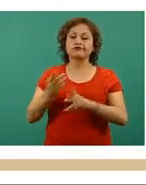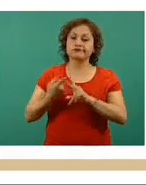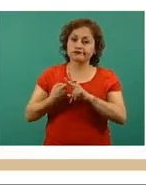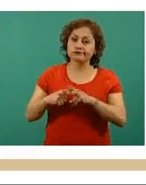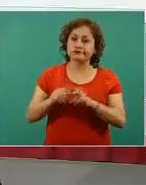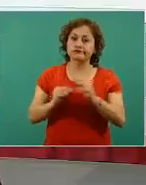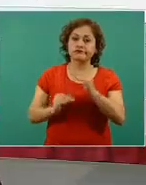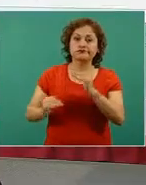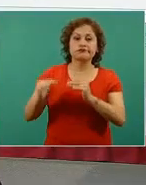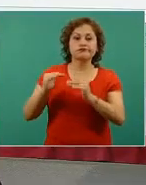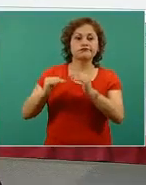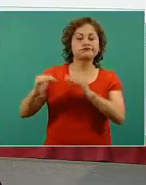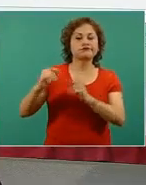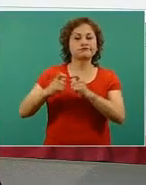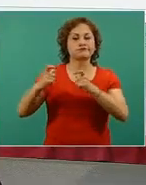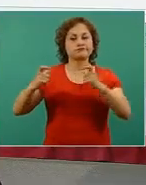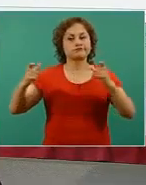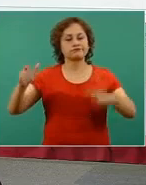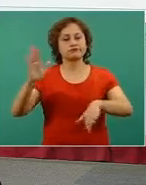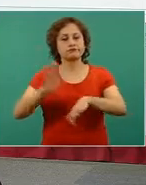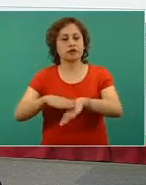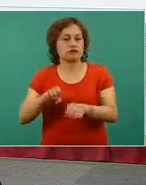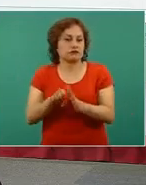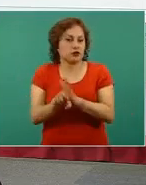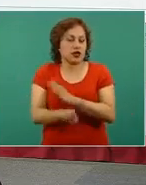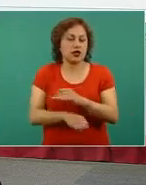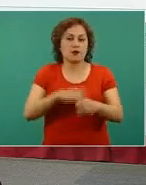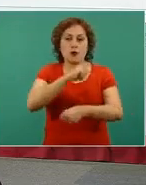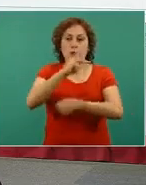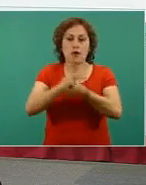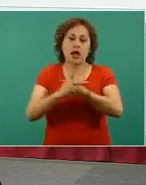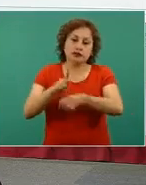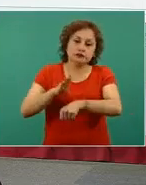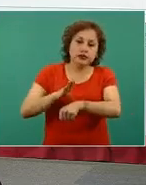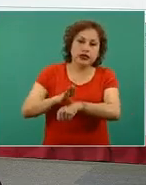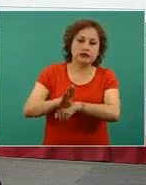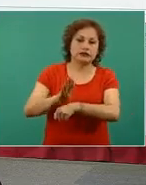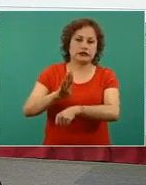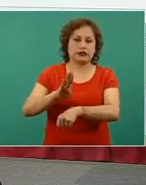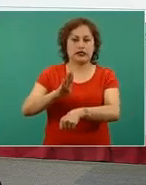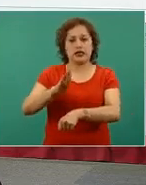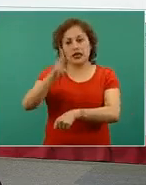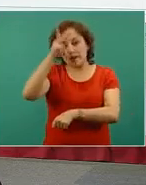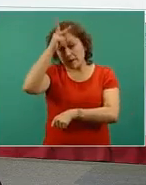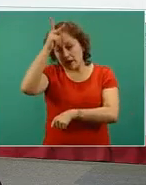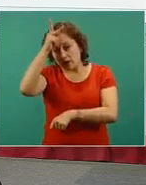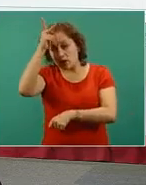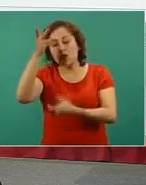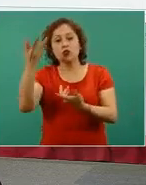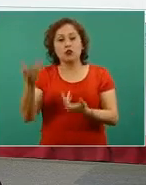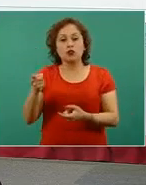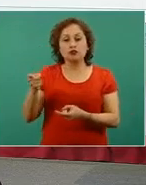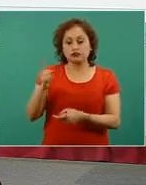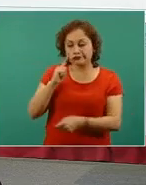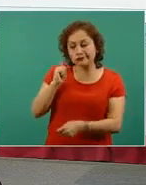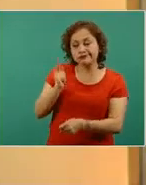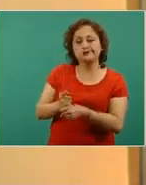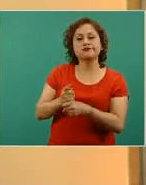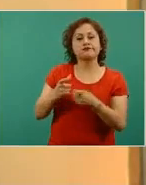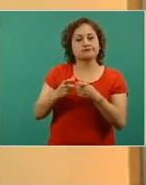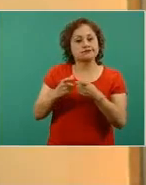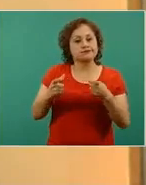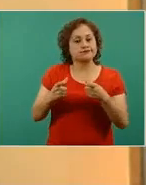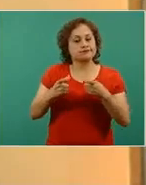como Brasil, como Perú, que están lastimosamente pues incrementando en su indicador de los casos confirmados,